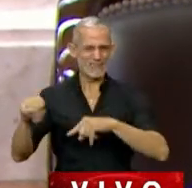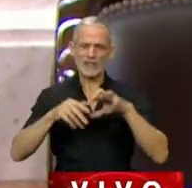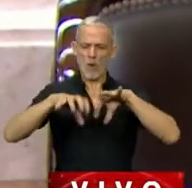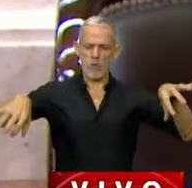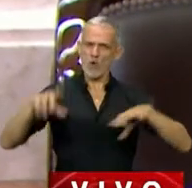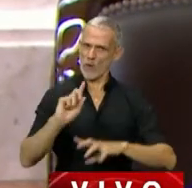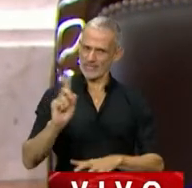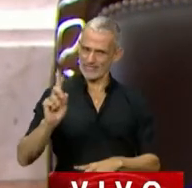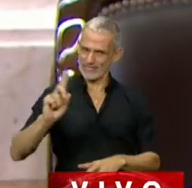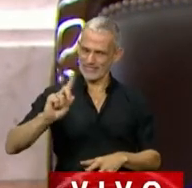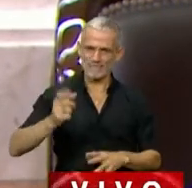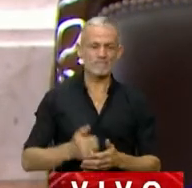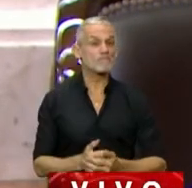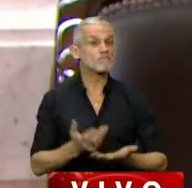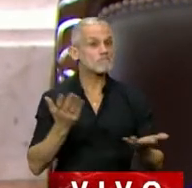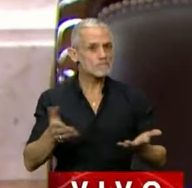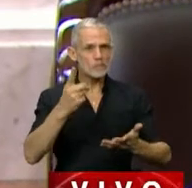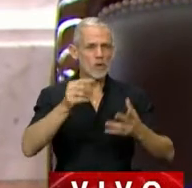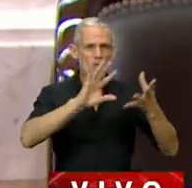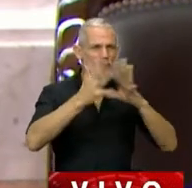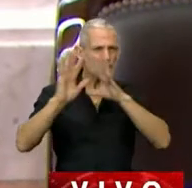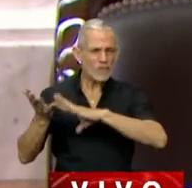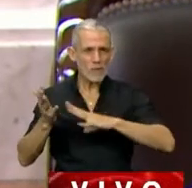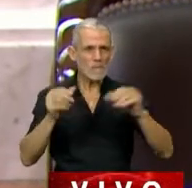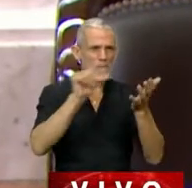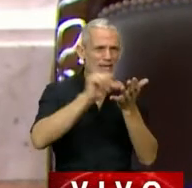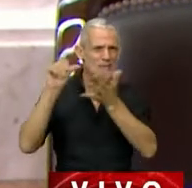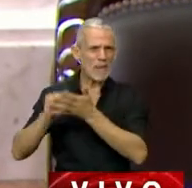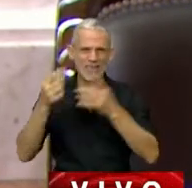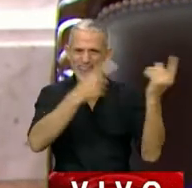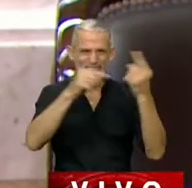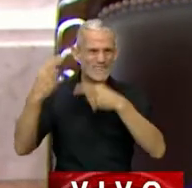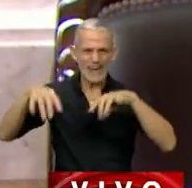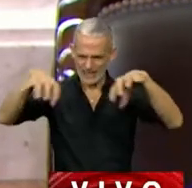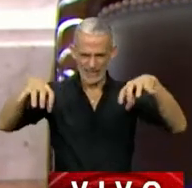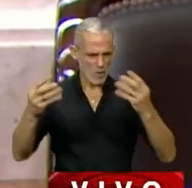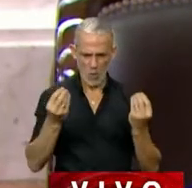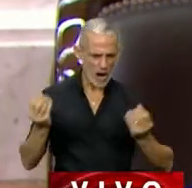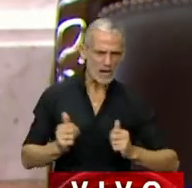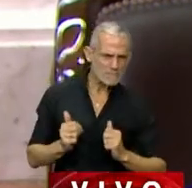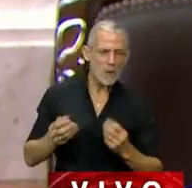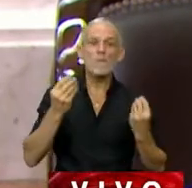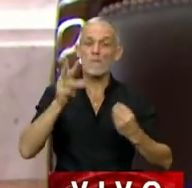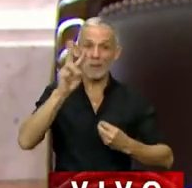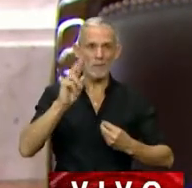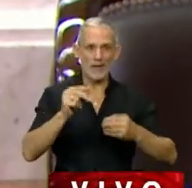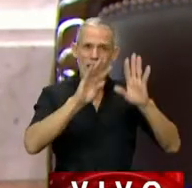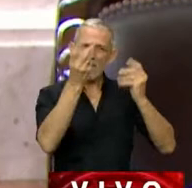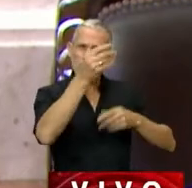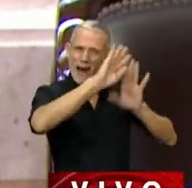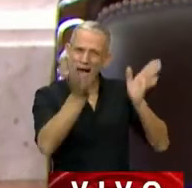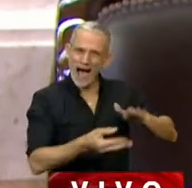grieta. Y estos dos modelos de países distintos se ven porque este fondo,